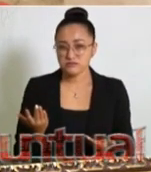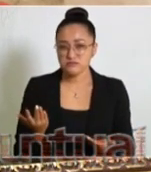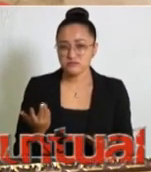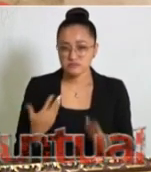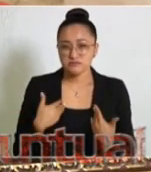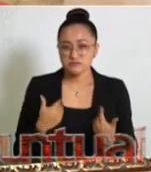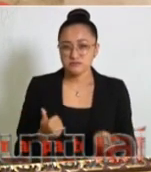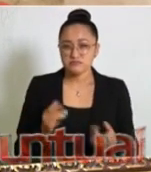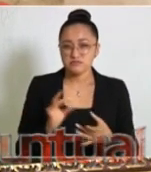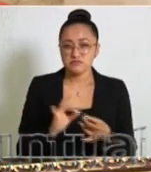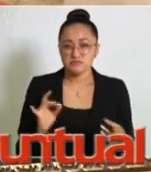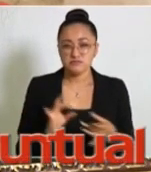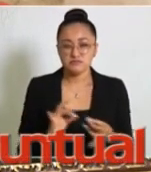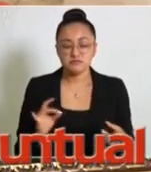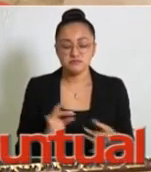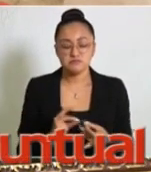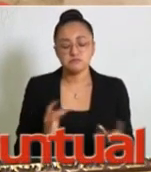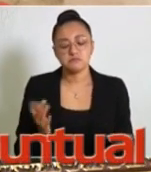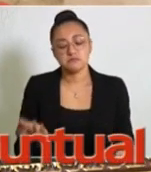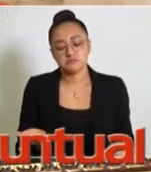¿Sí me explico? Digo,